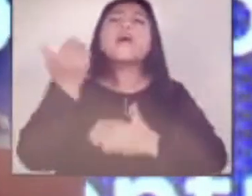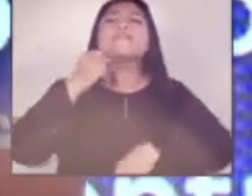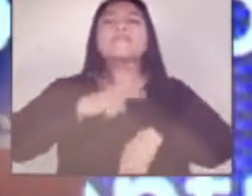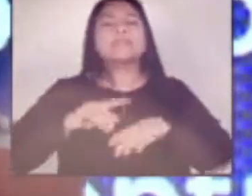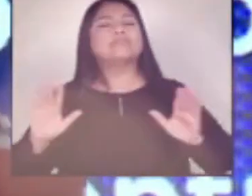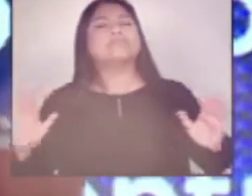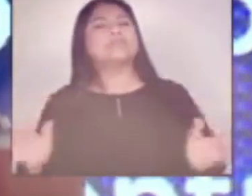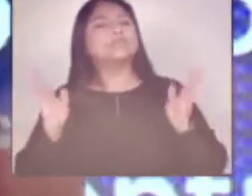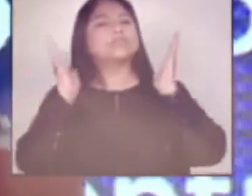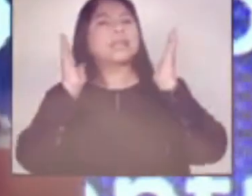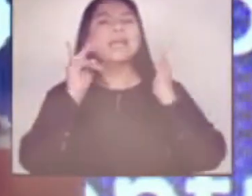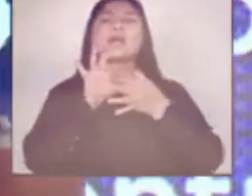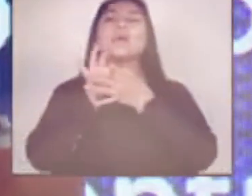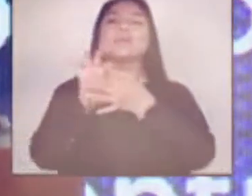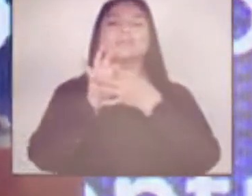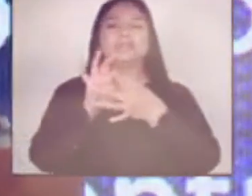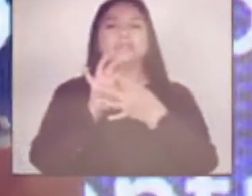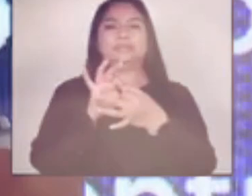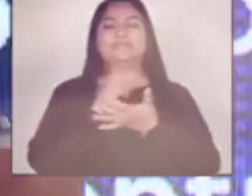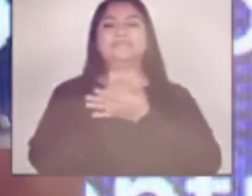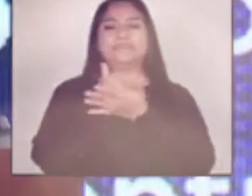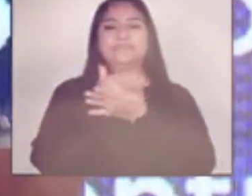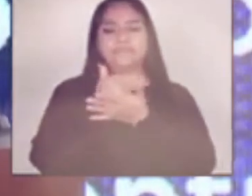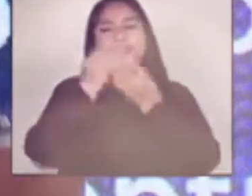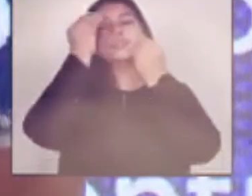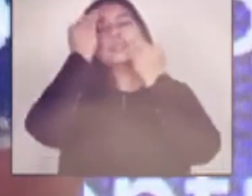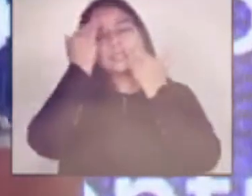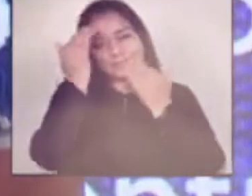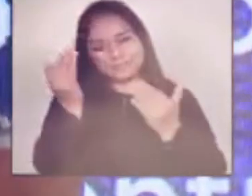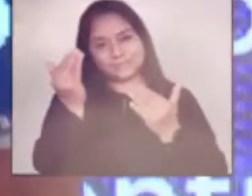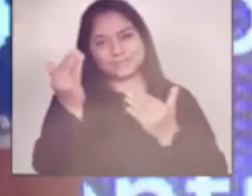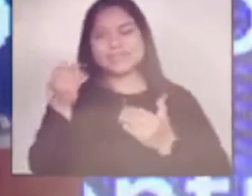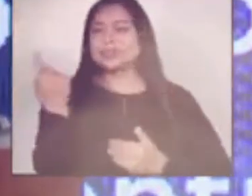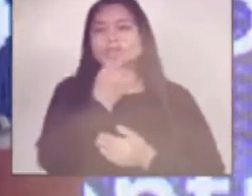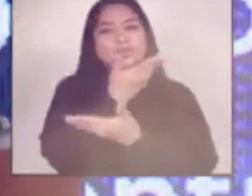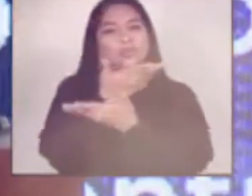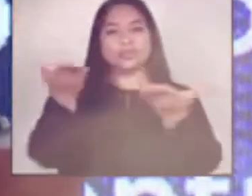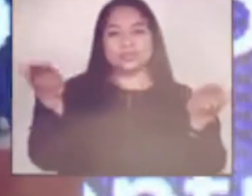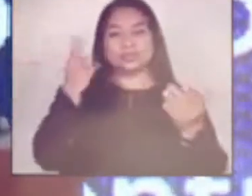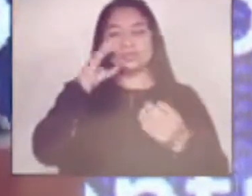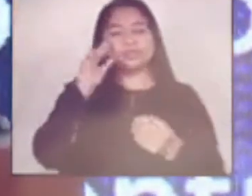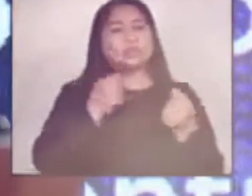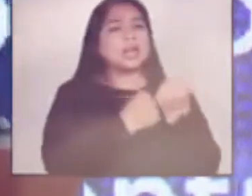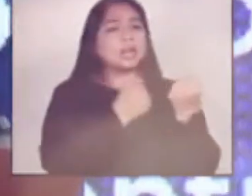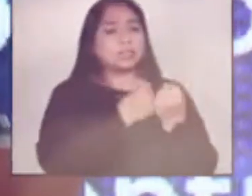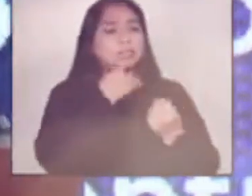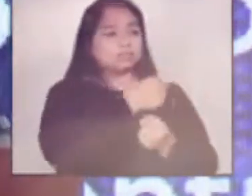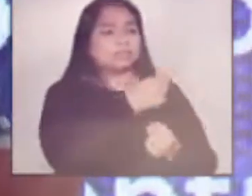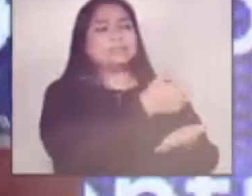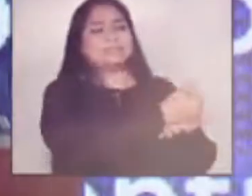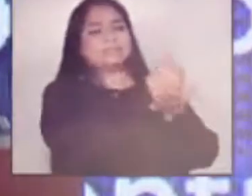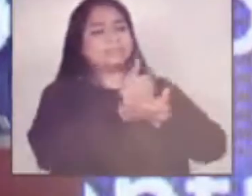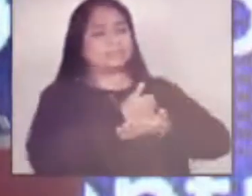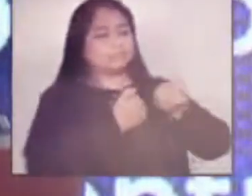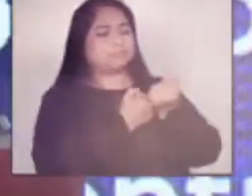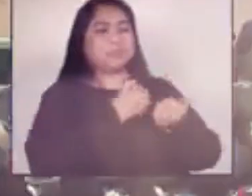prosperidad y cooperación. Muchas gracias a todos ustedes por el apoyo que le dieron a mi país para que esto